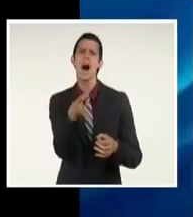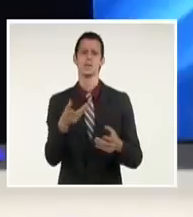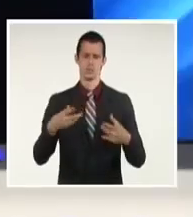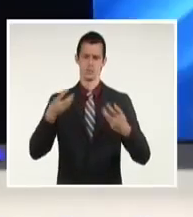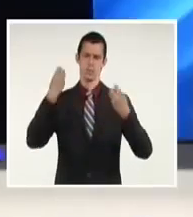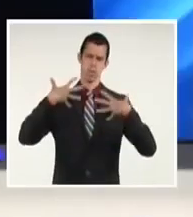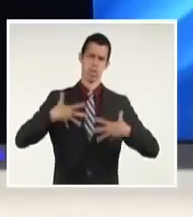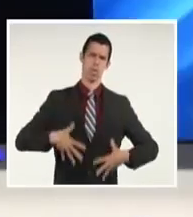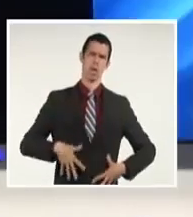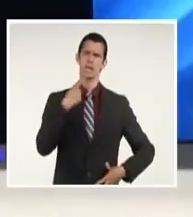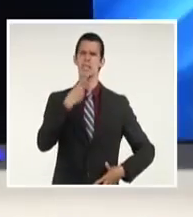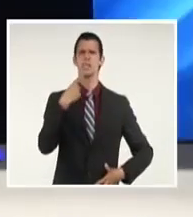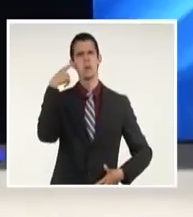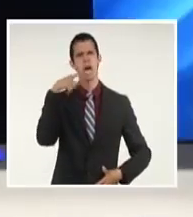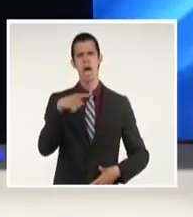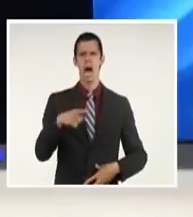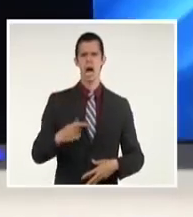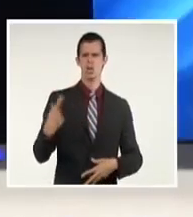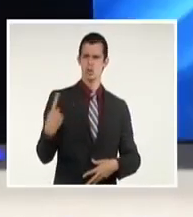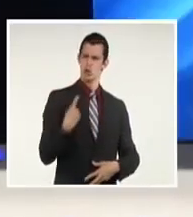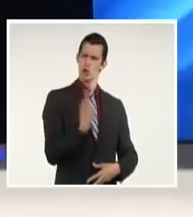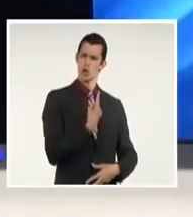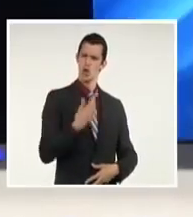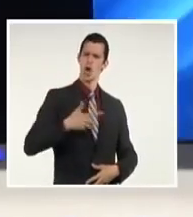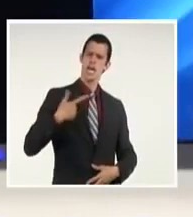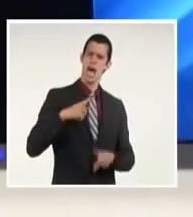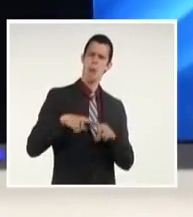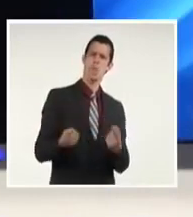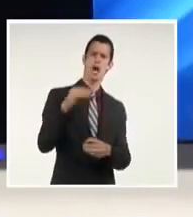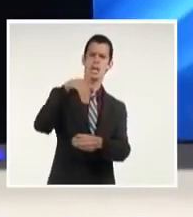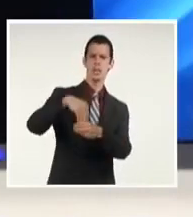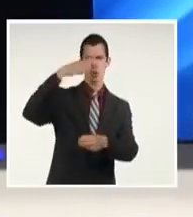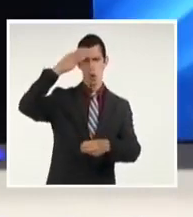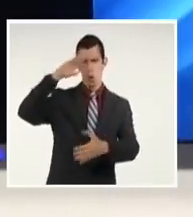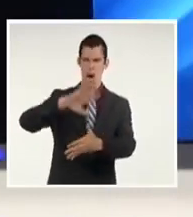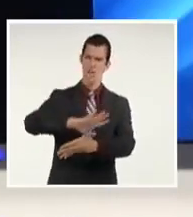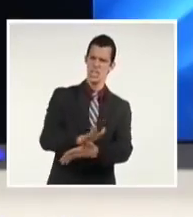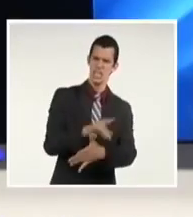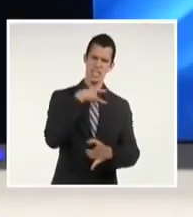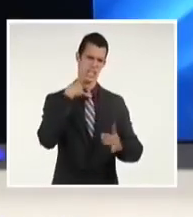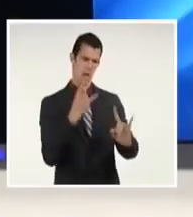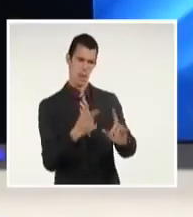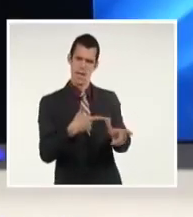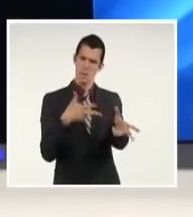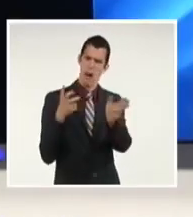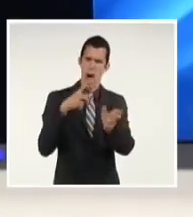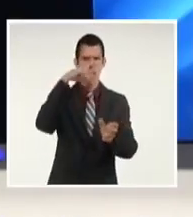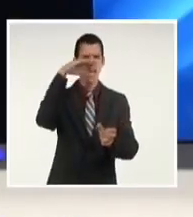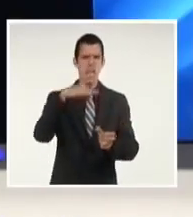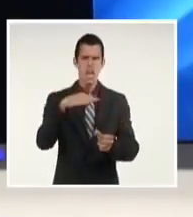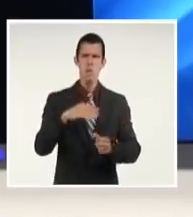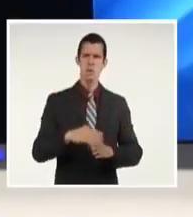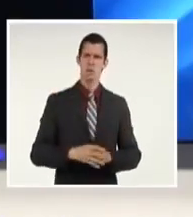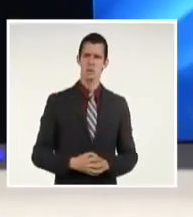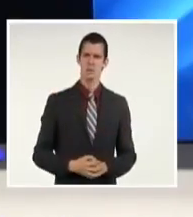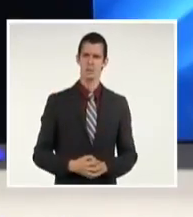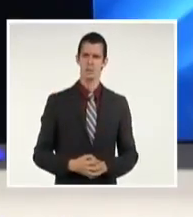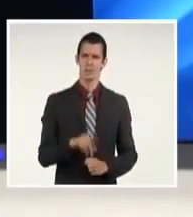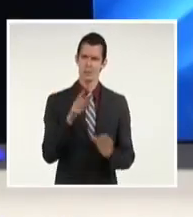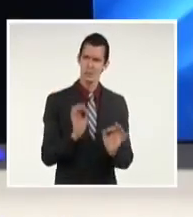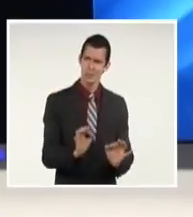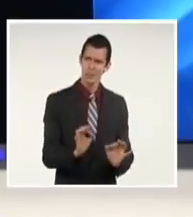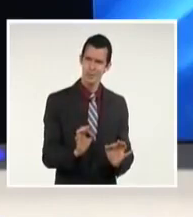Cuba se está asesinando personas, incluso incluyendo a niños, como pueden apreciar ahí. Todo un montaje que apela a las